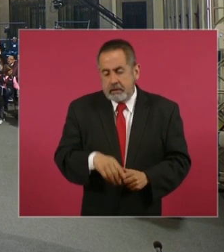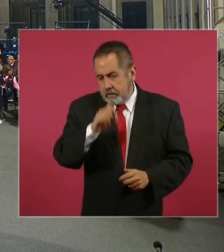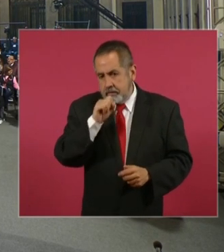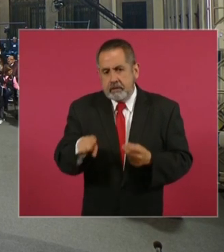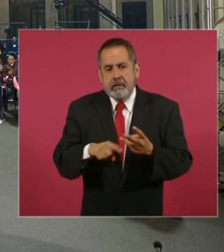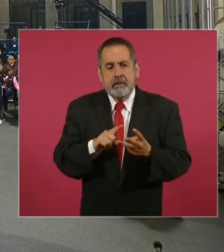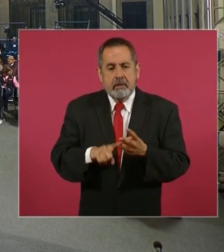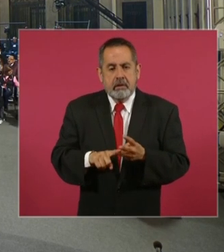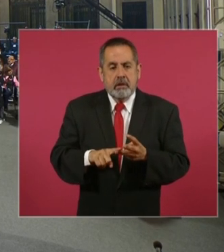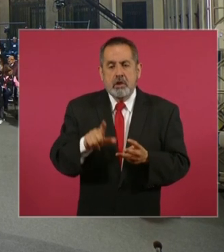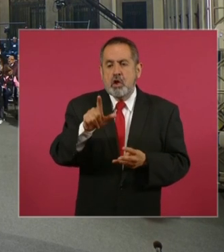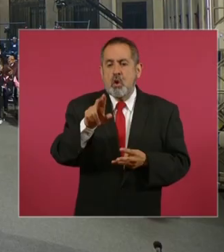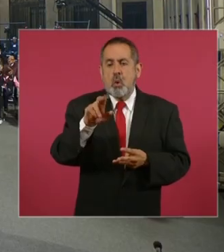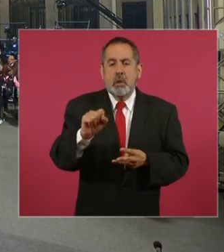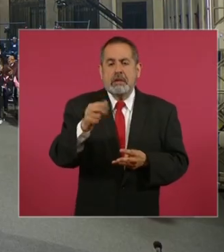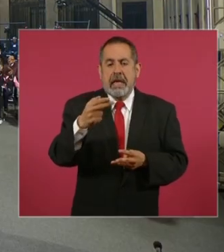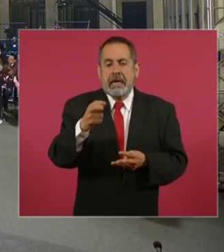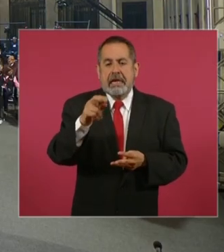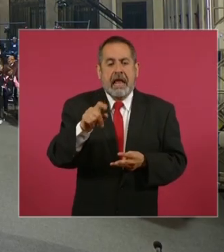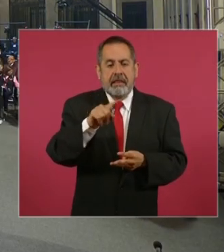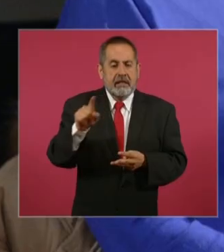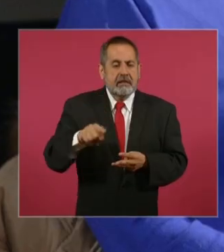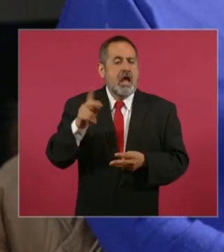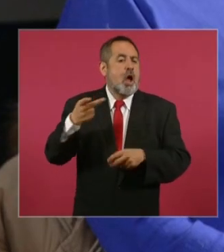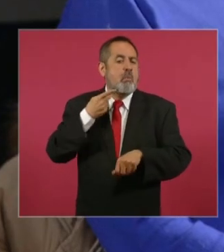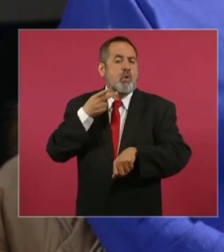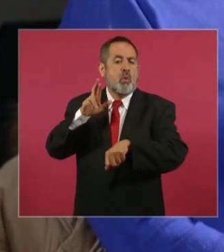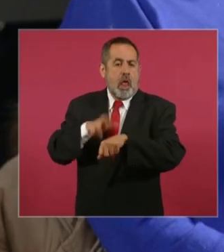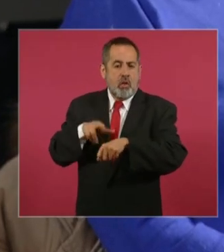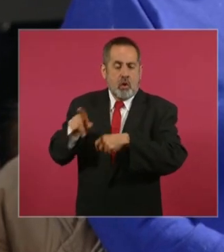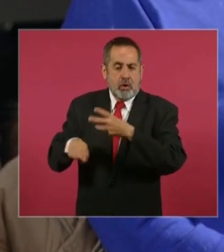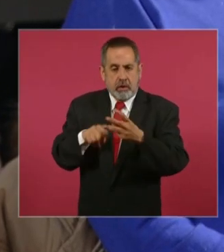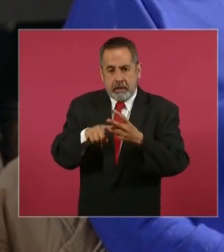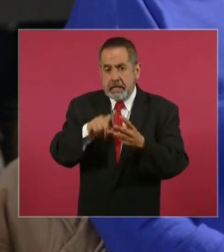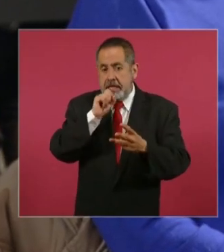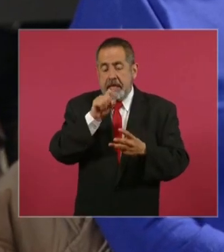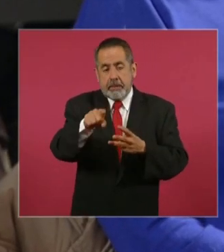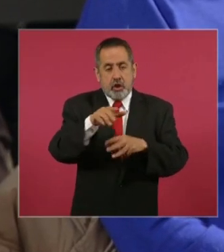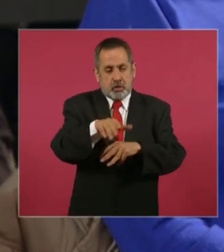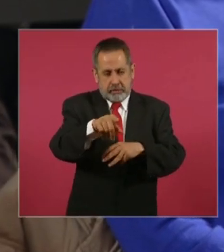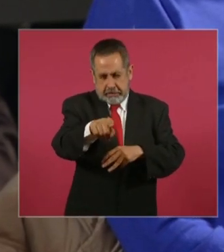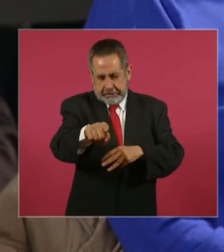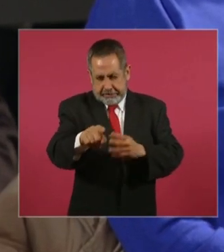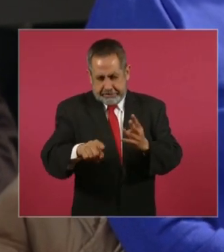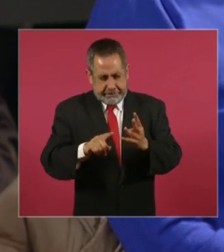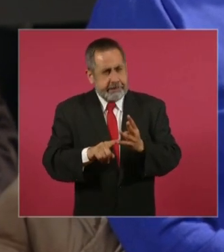también Luis Hernández, el procurador, y en el caso de